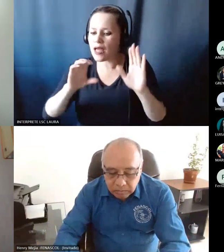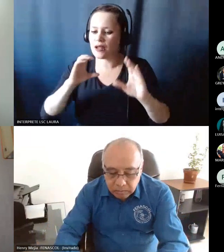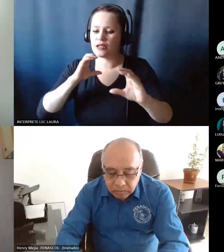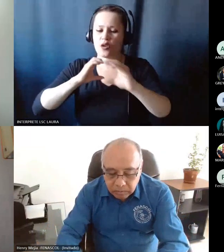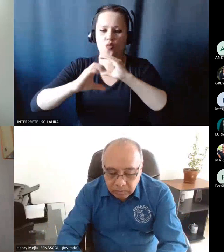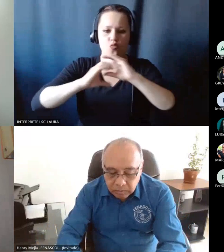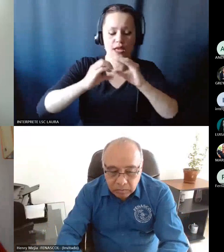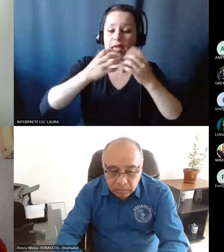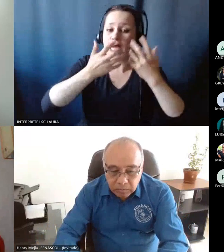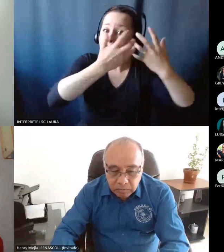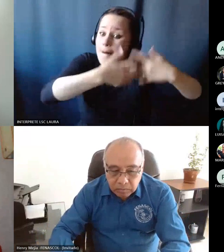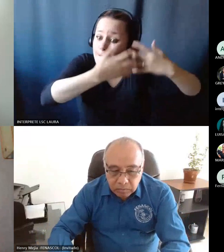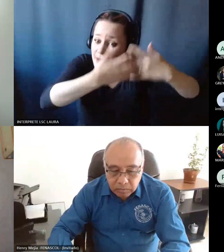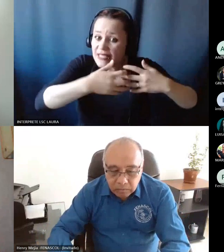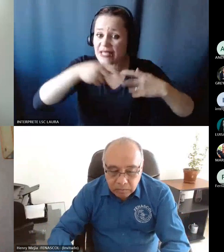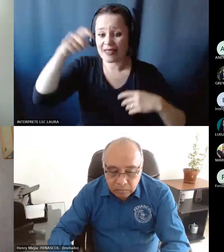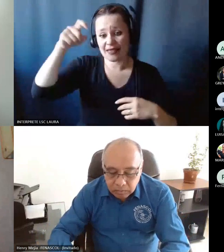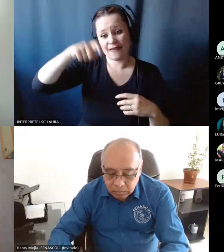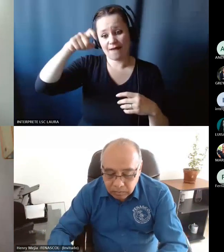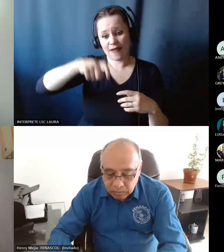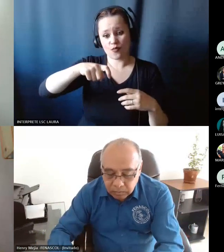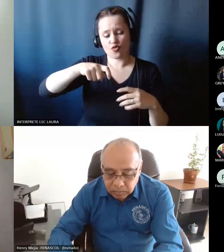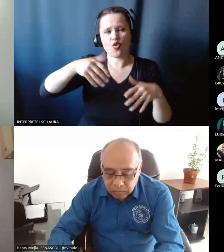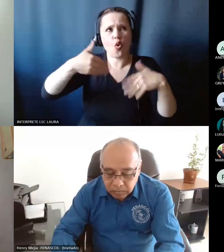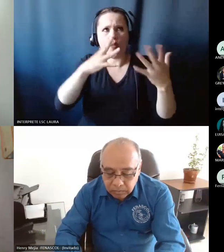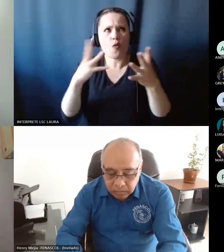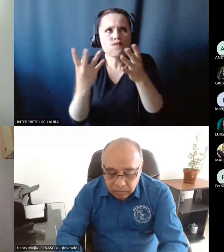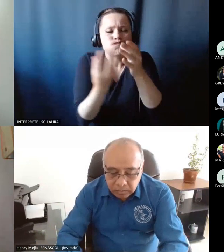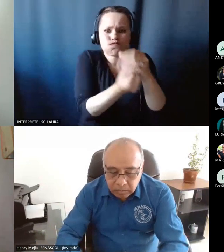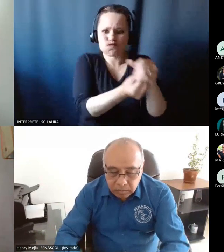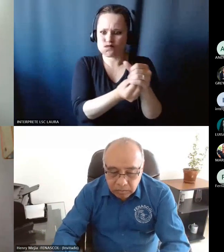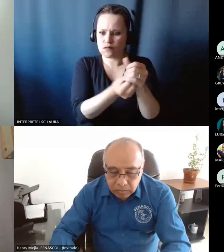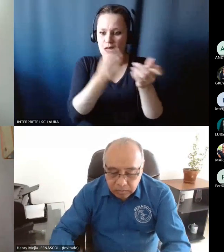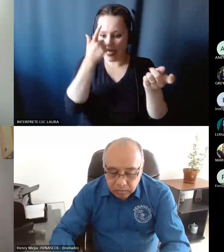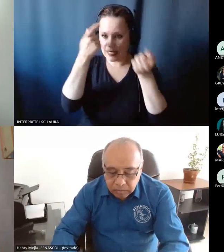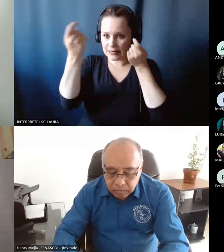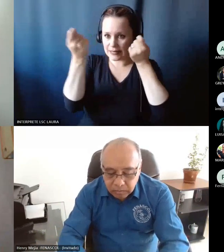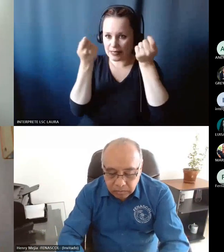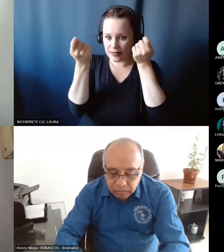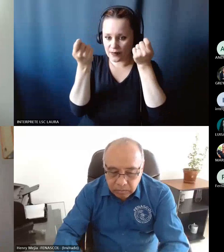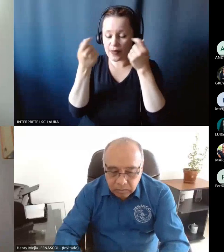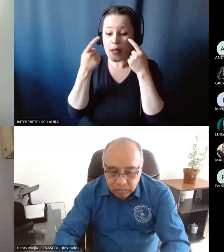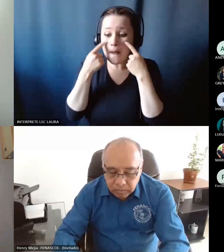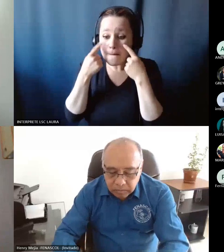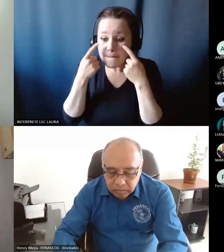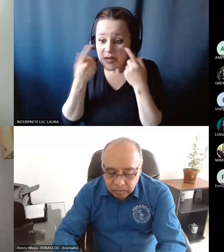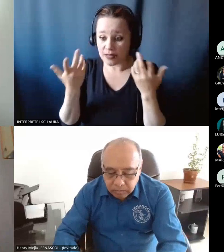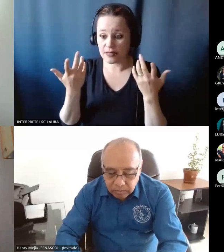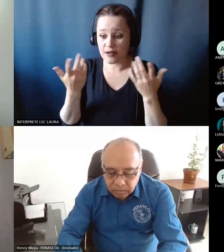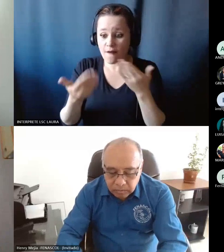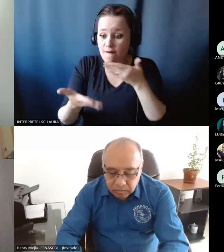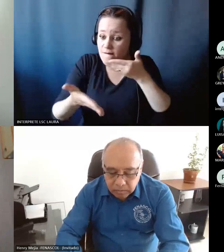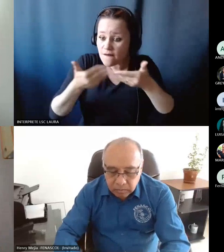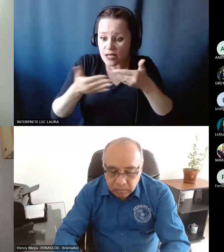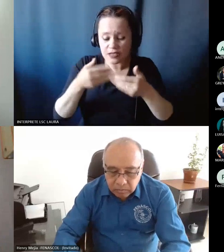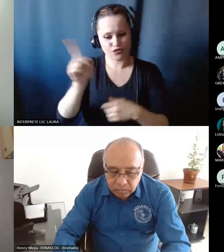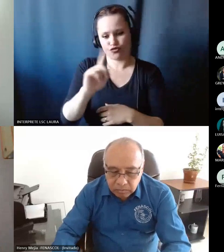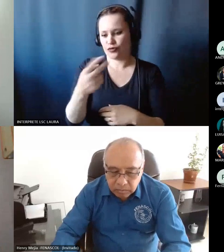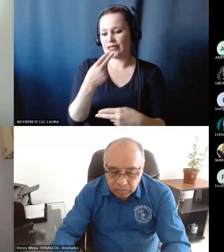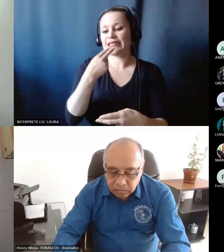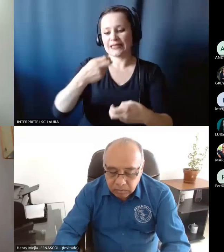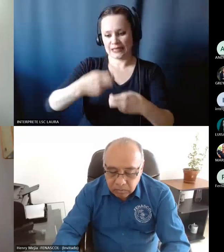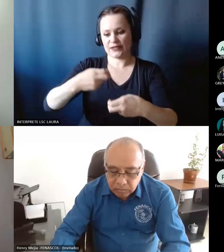empresas tenemos que incluir esto como parte de nuestras estrategias miren no es fácil No es